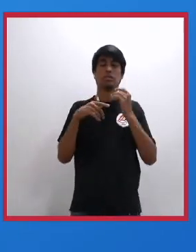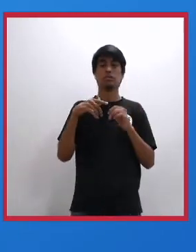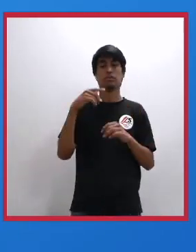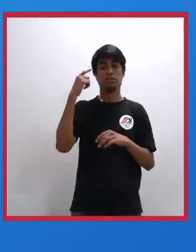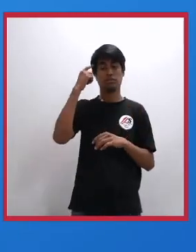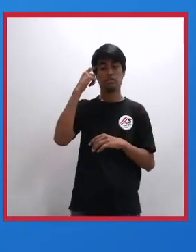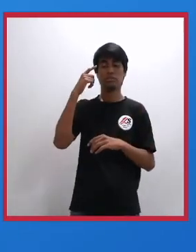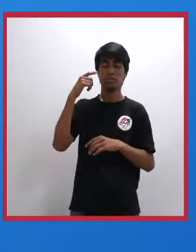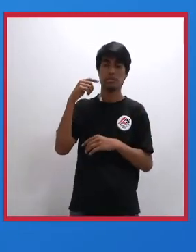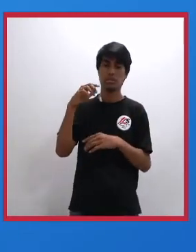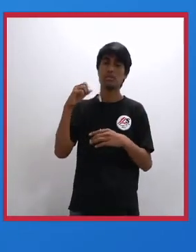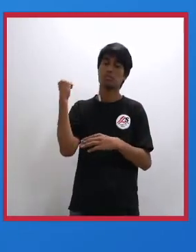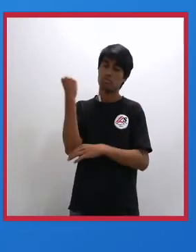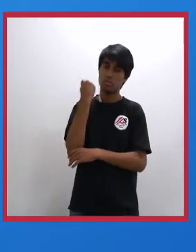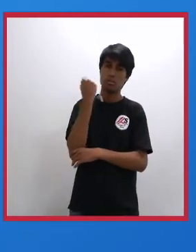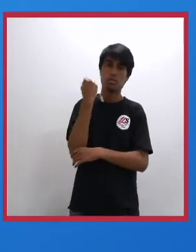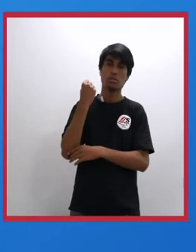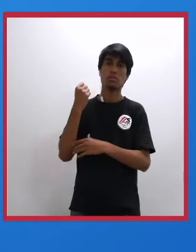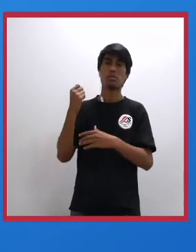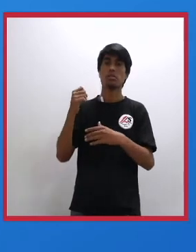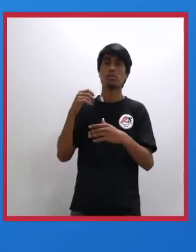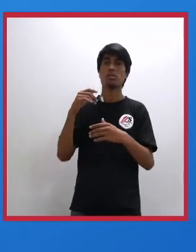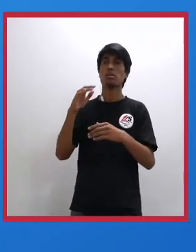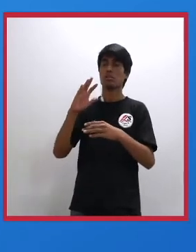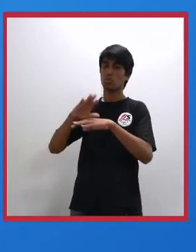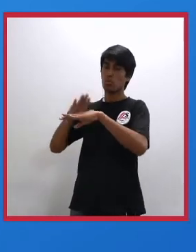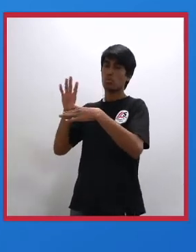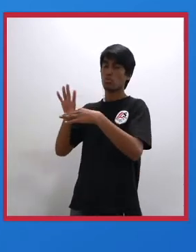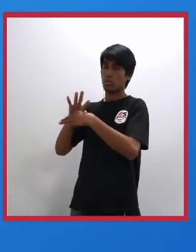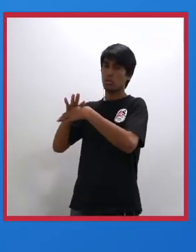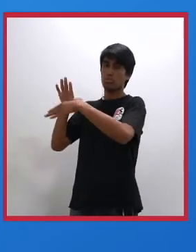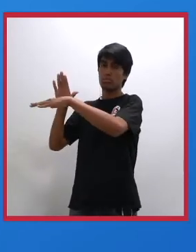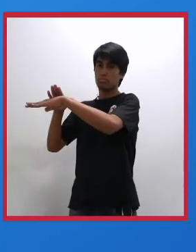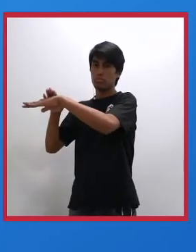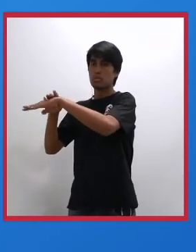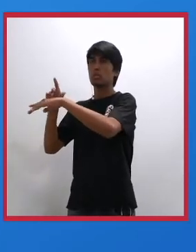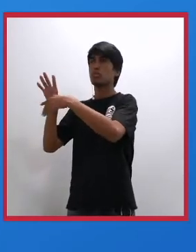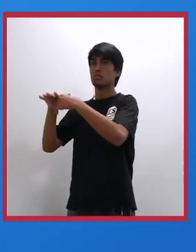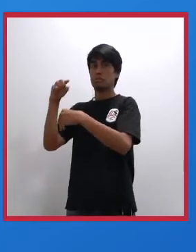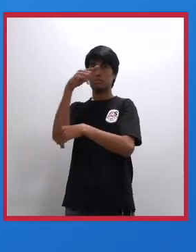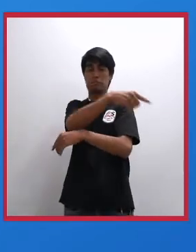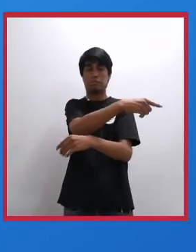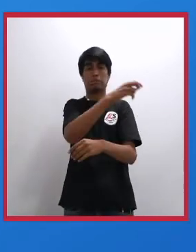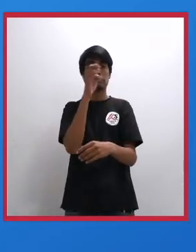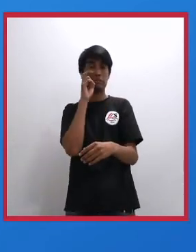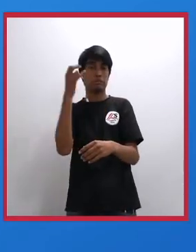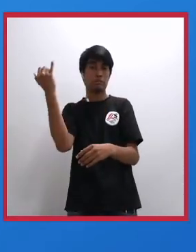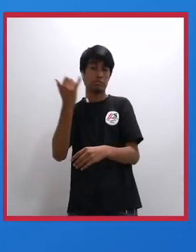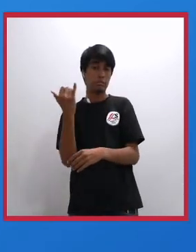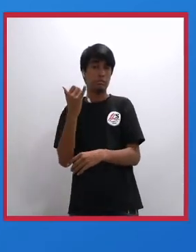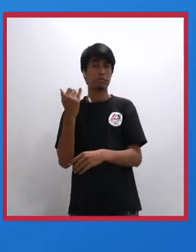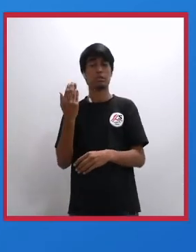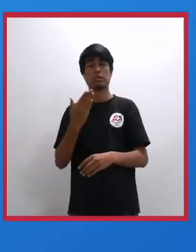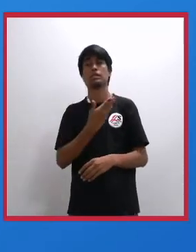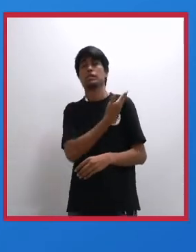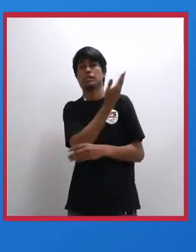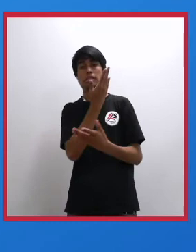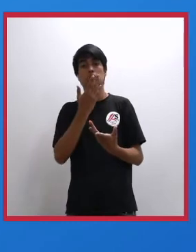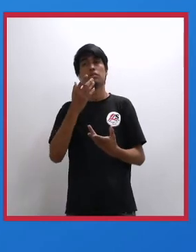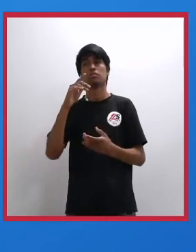Sin embargo, es importante de que se informe de manera a tomar conocimiento y ver de alguna manera